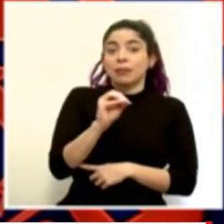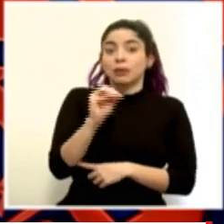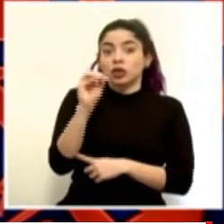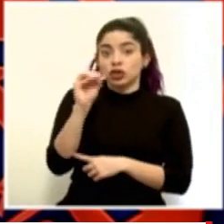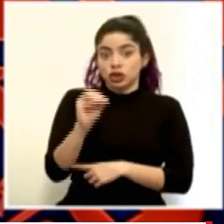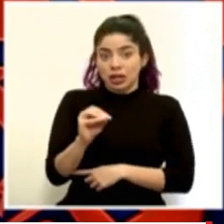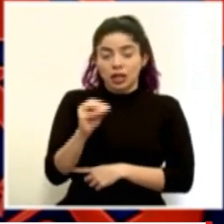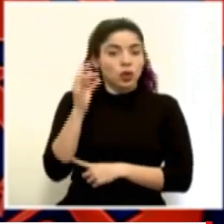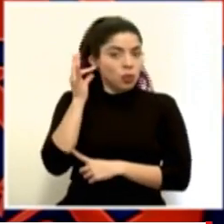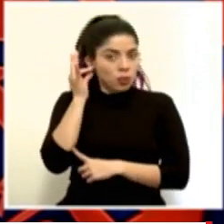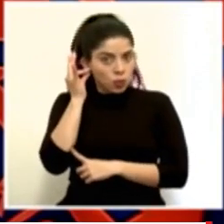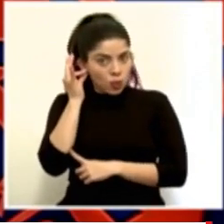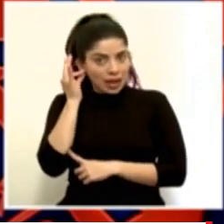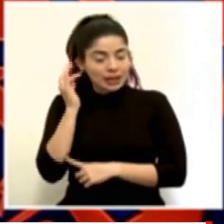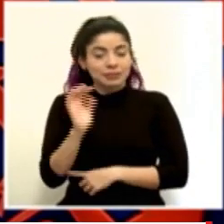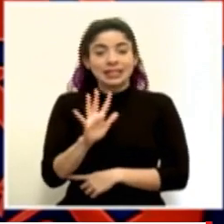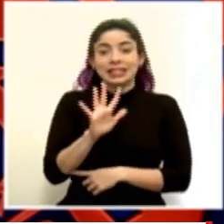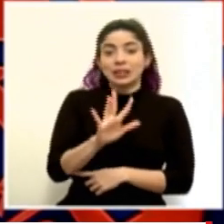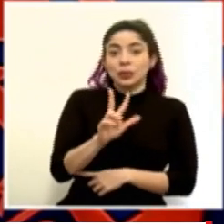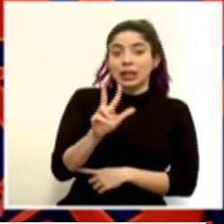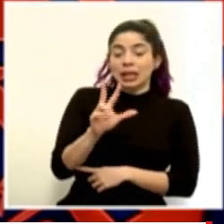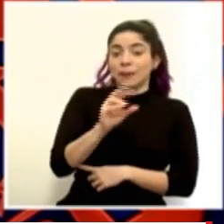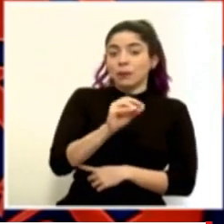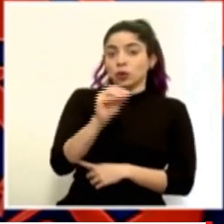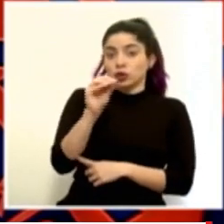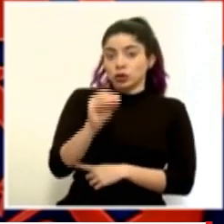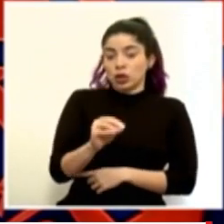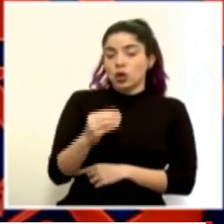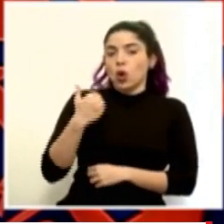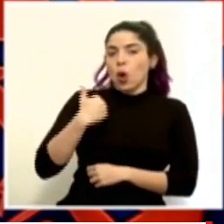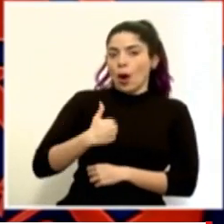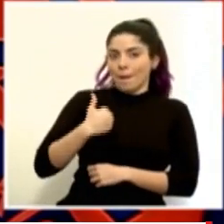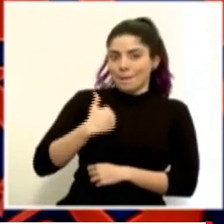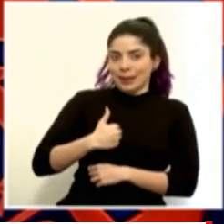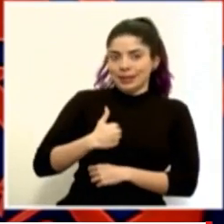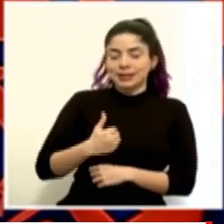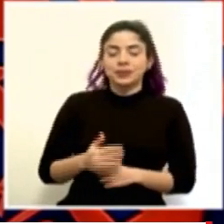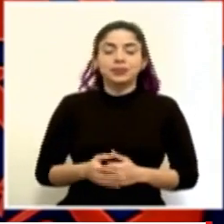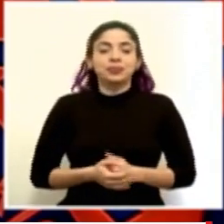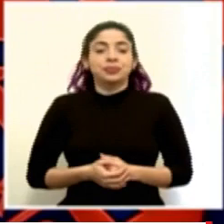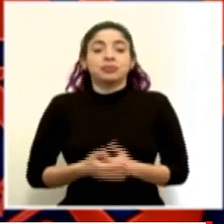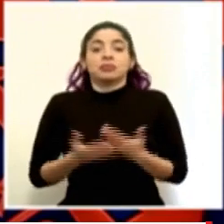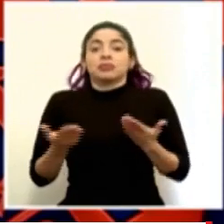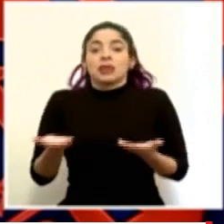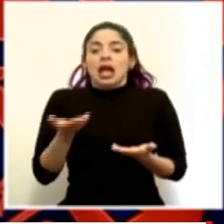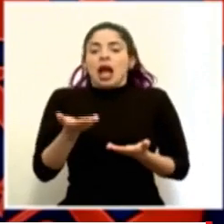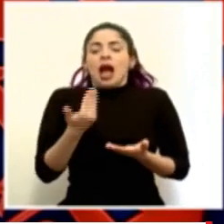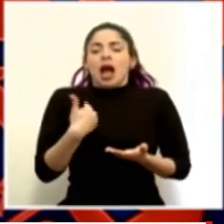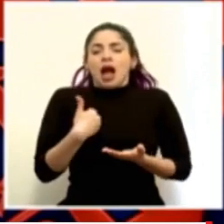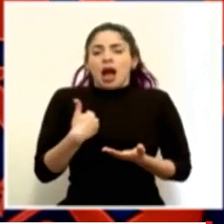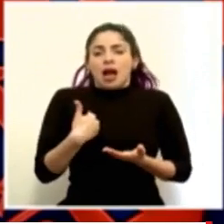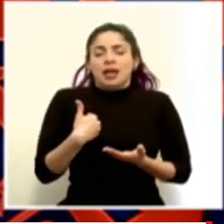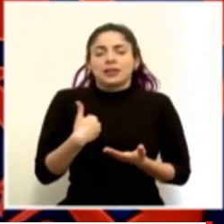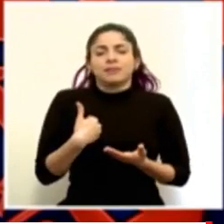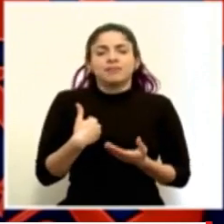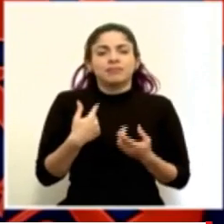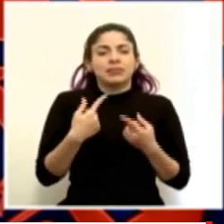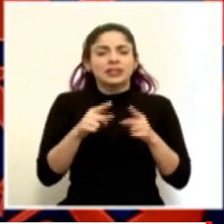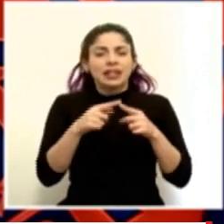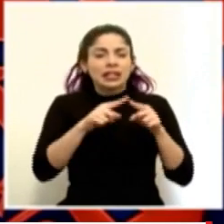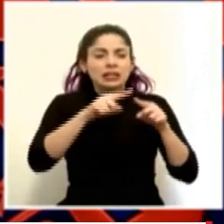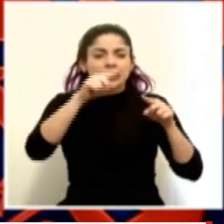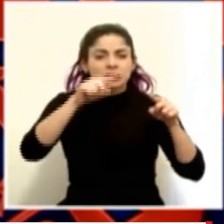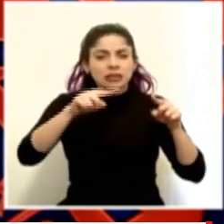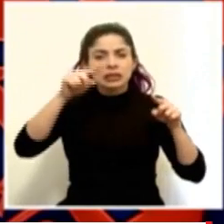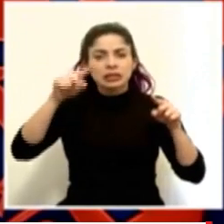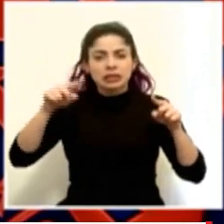47% de ellas son mujeres, 53% son hombres. Y bueno, hay una serie de